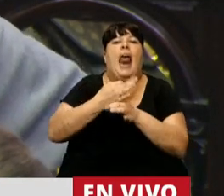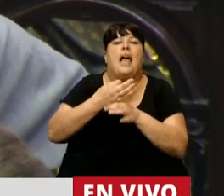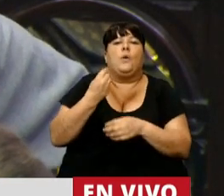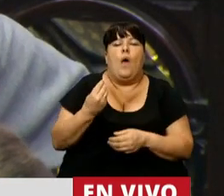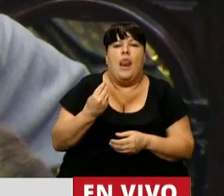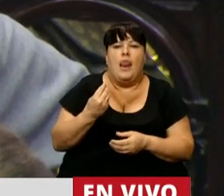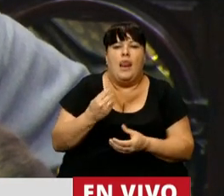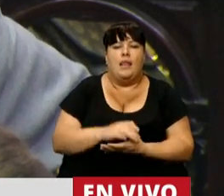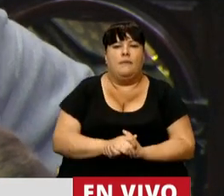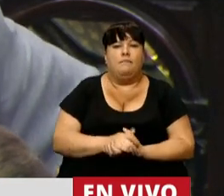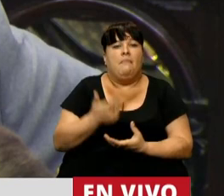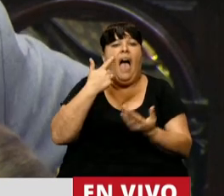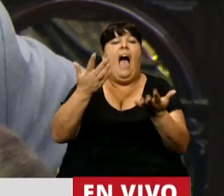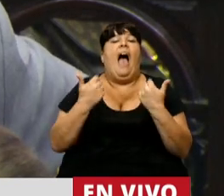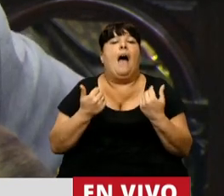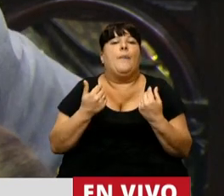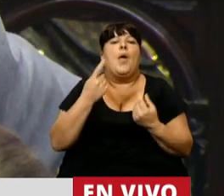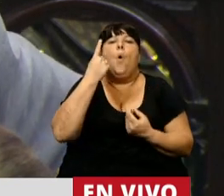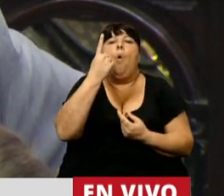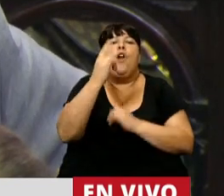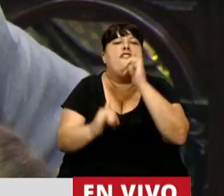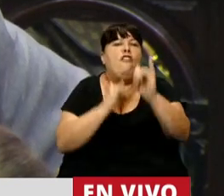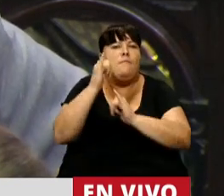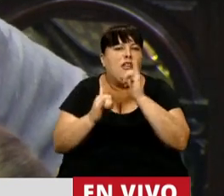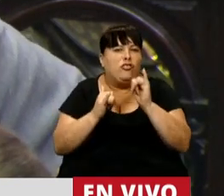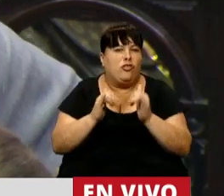categoría, que me muestren un solo dato